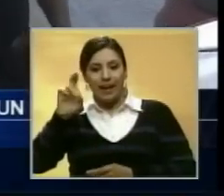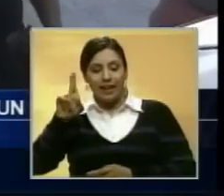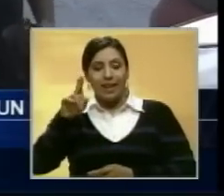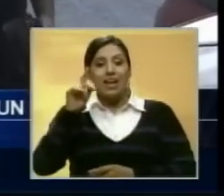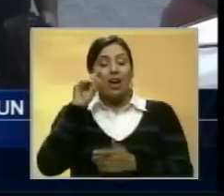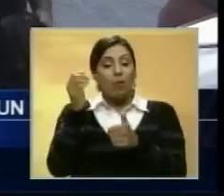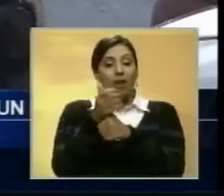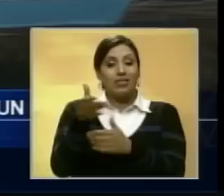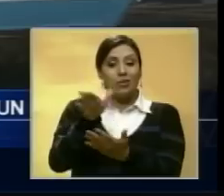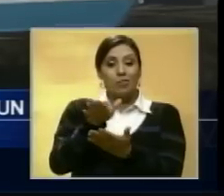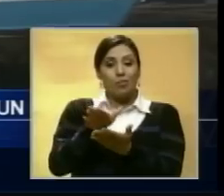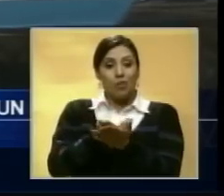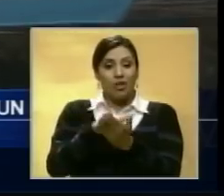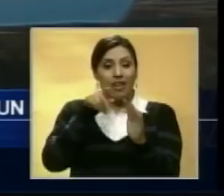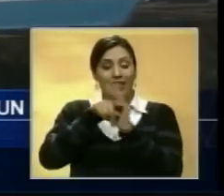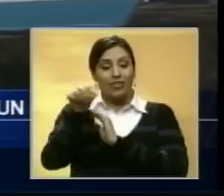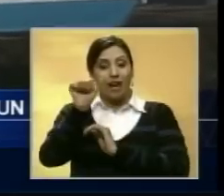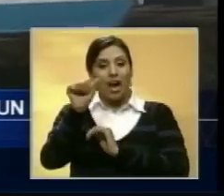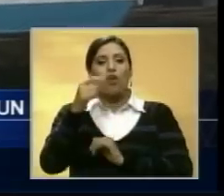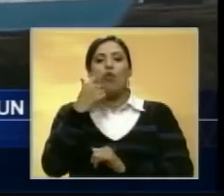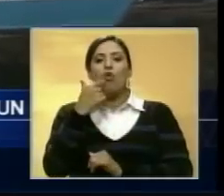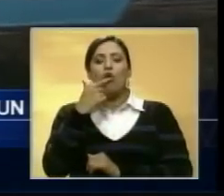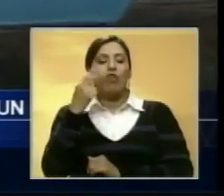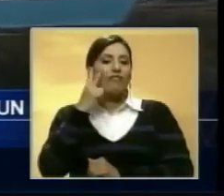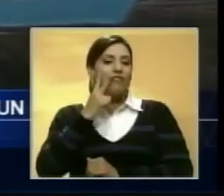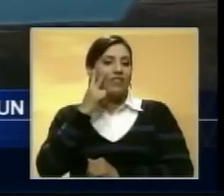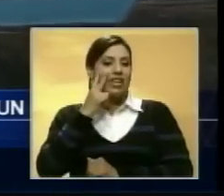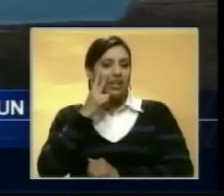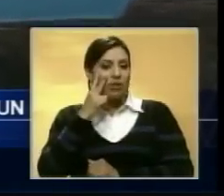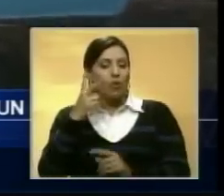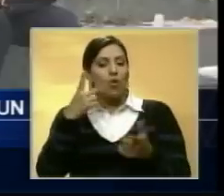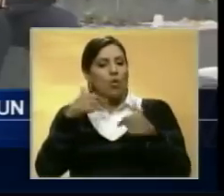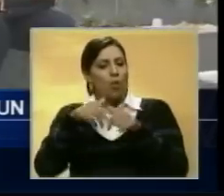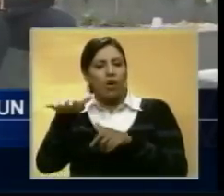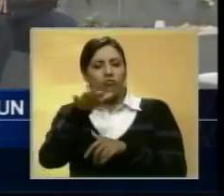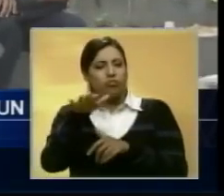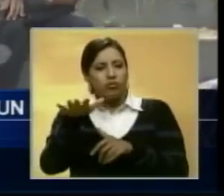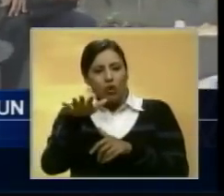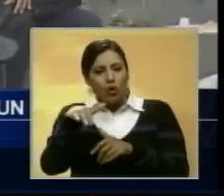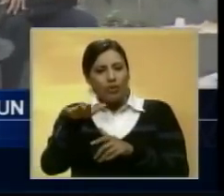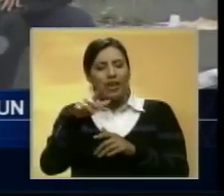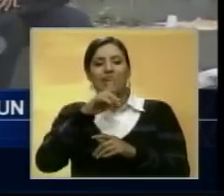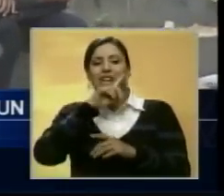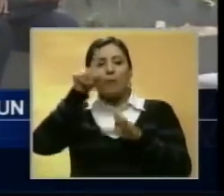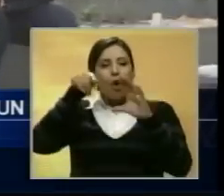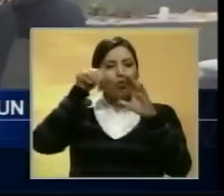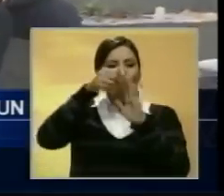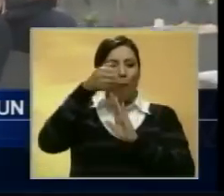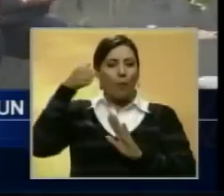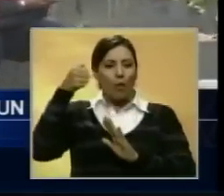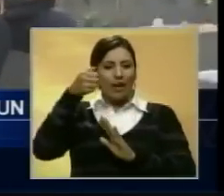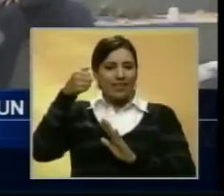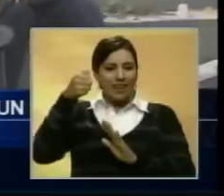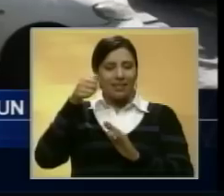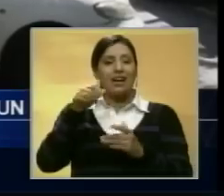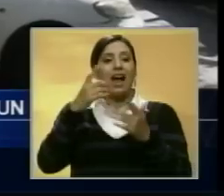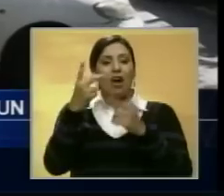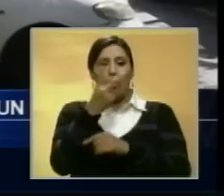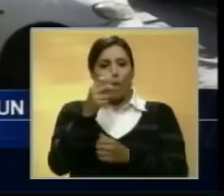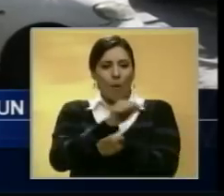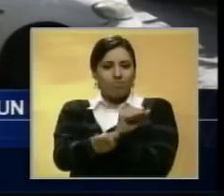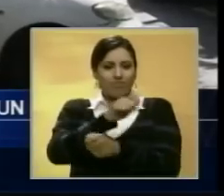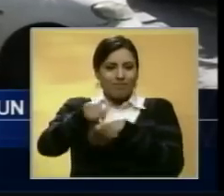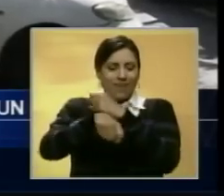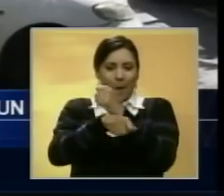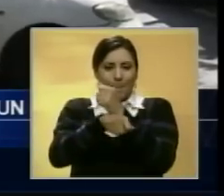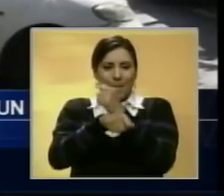encontrados sin vida dentro de un carro color vino tinto en el sector Santa Elena, ubicado en la urbanización Hoyo de la Puerta. Ambos cuerpos estaban maniatados